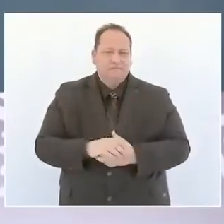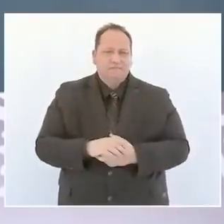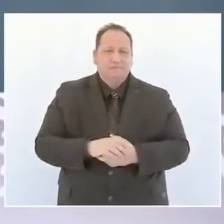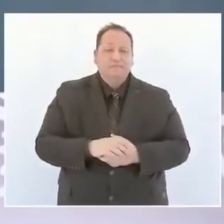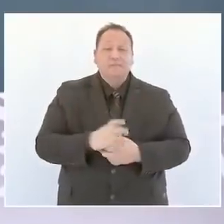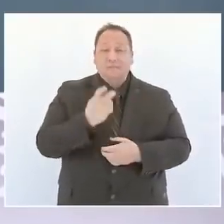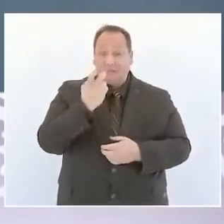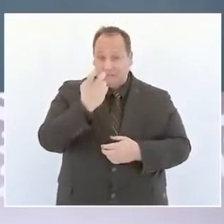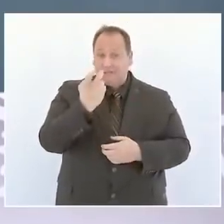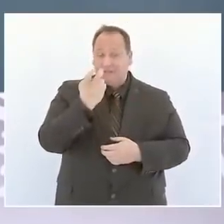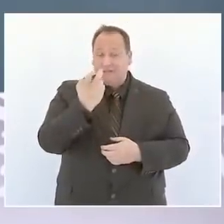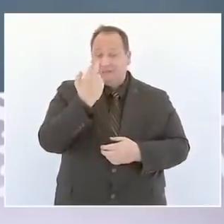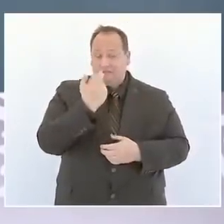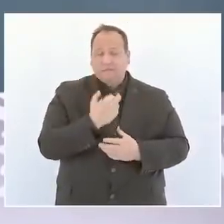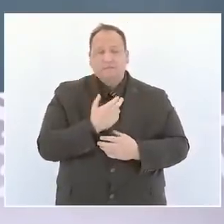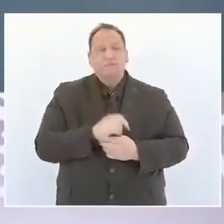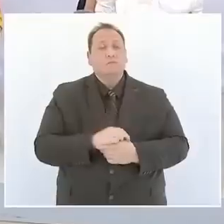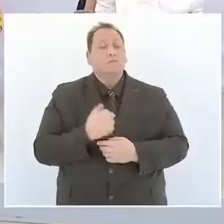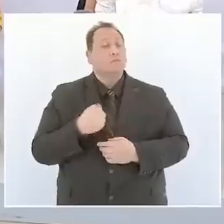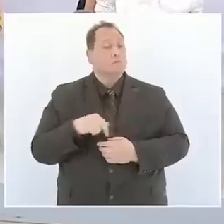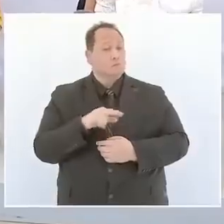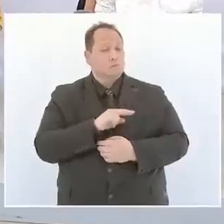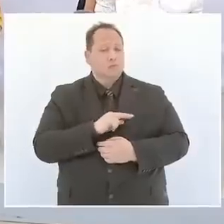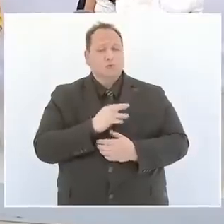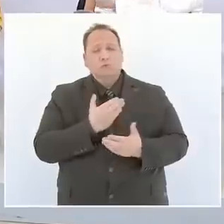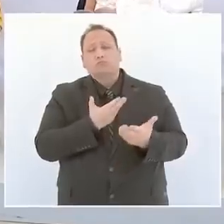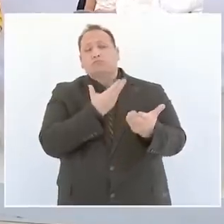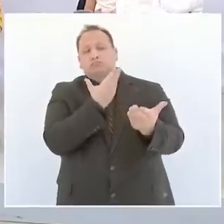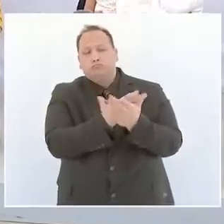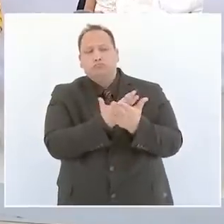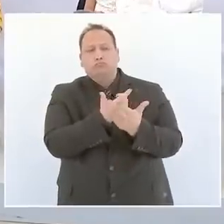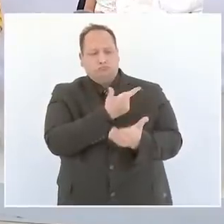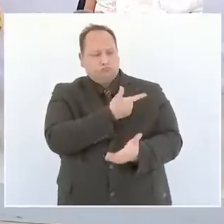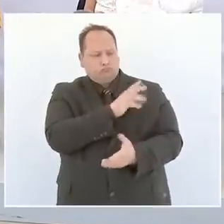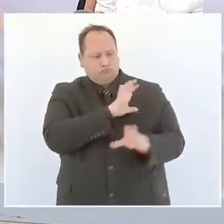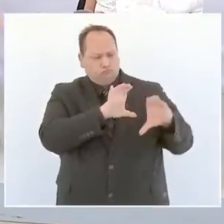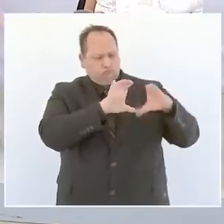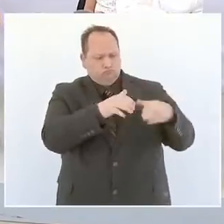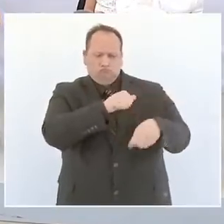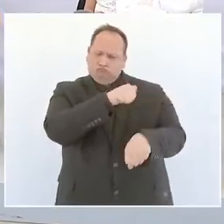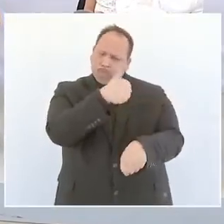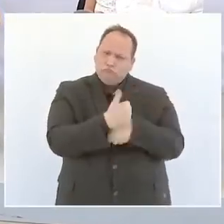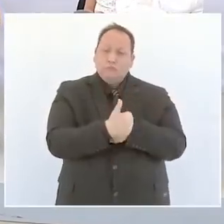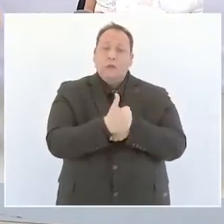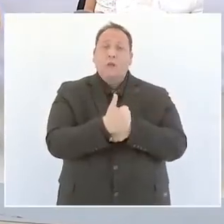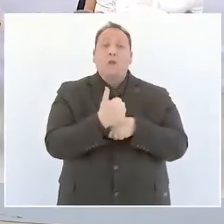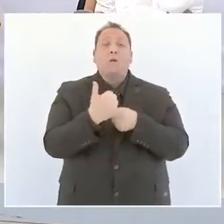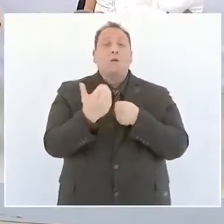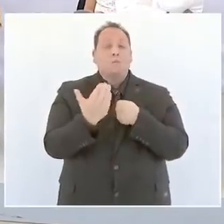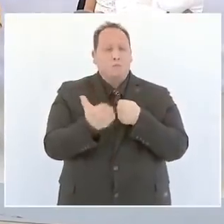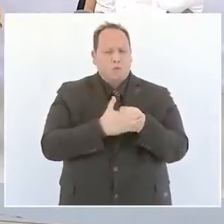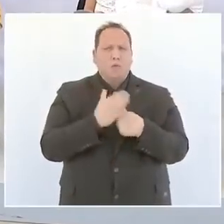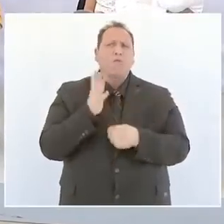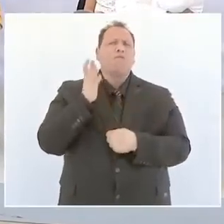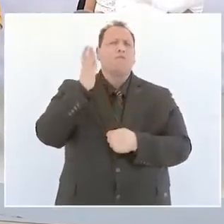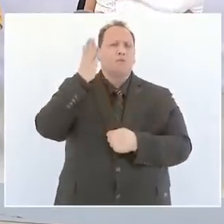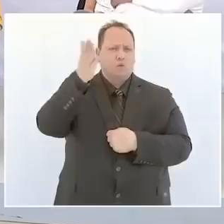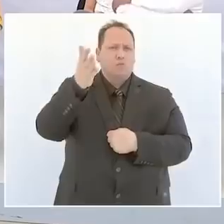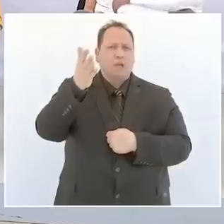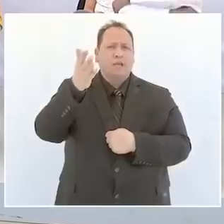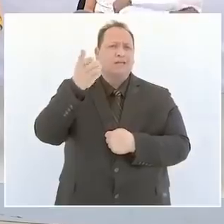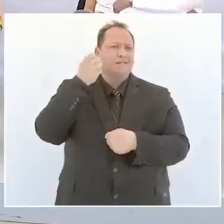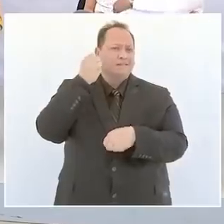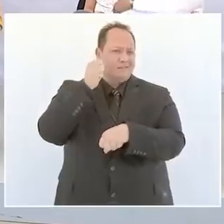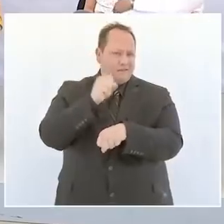la propuesta de que la Guardia Nacional se consolide y en su momento pase a formar parte de